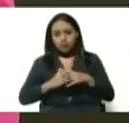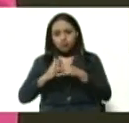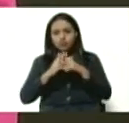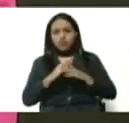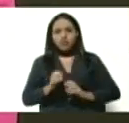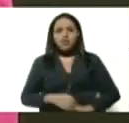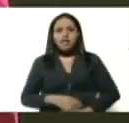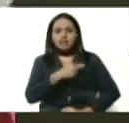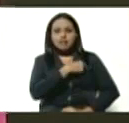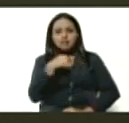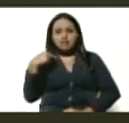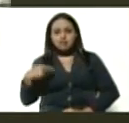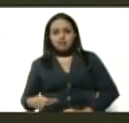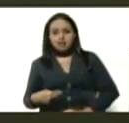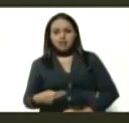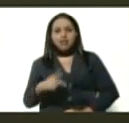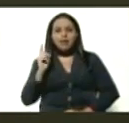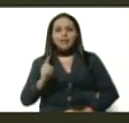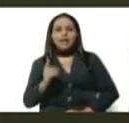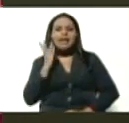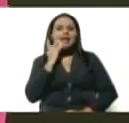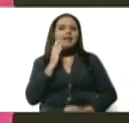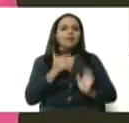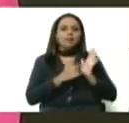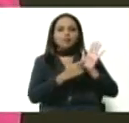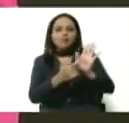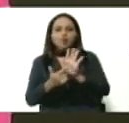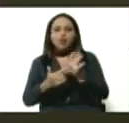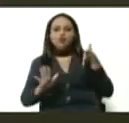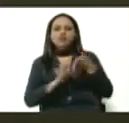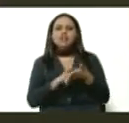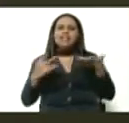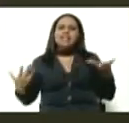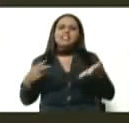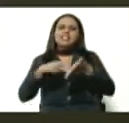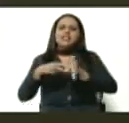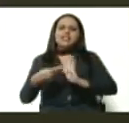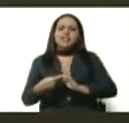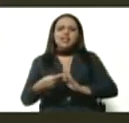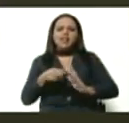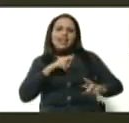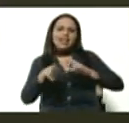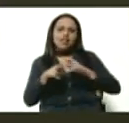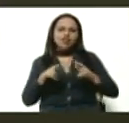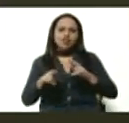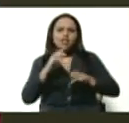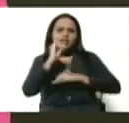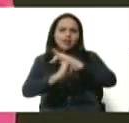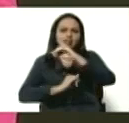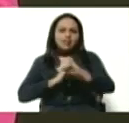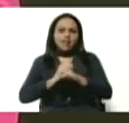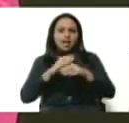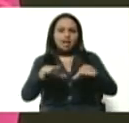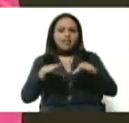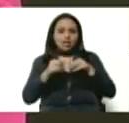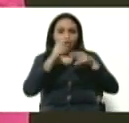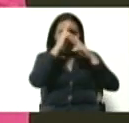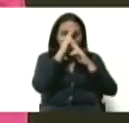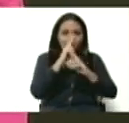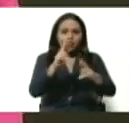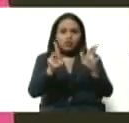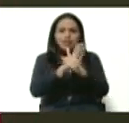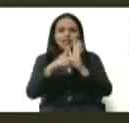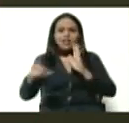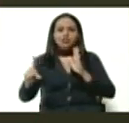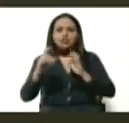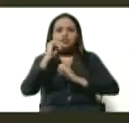China y su ejemplo para el mundo de lo que significan relaciones internacionales basadas en el respeto al derecho